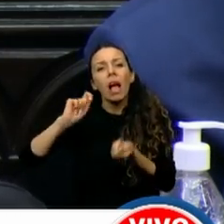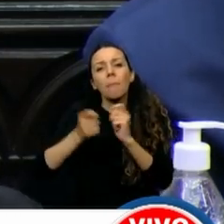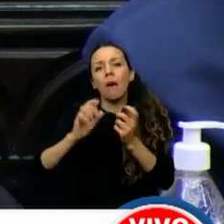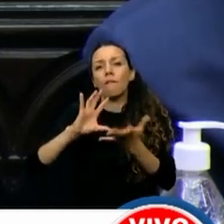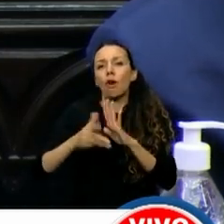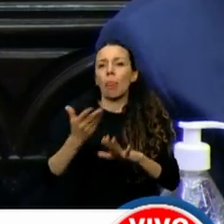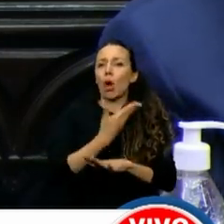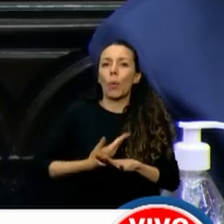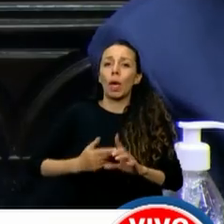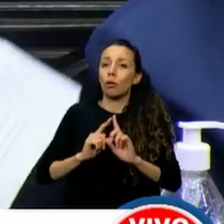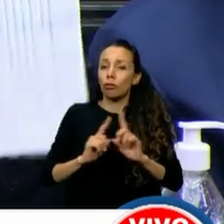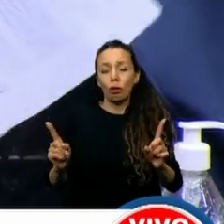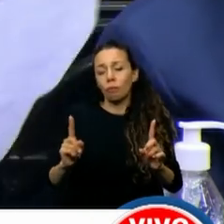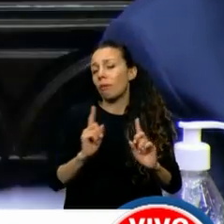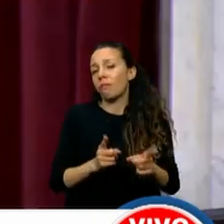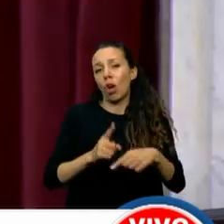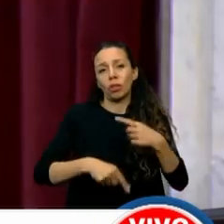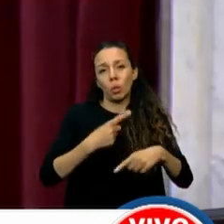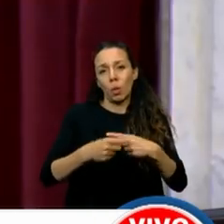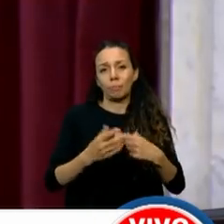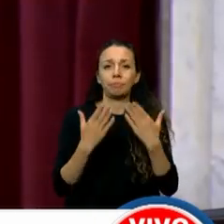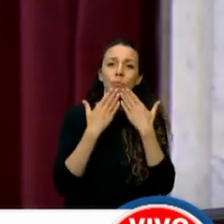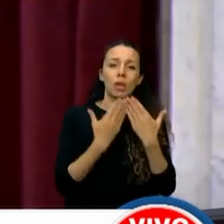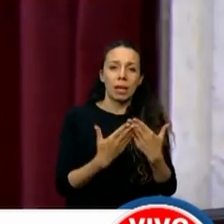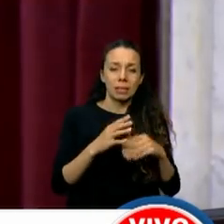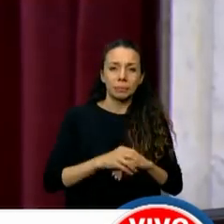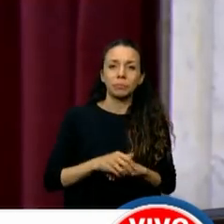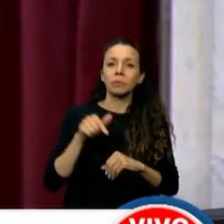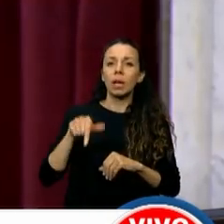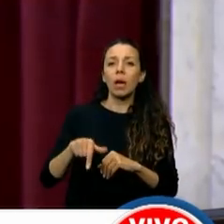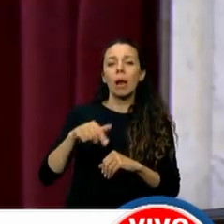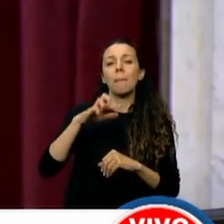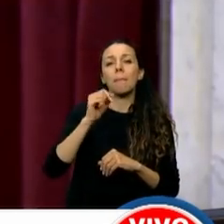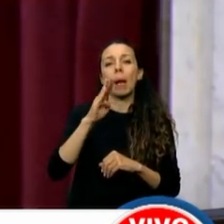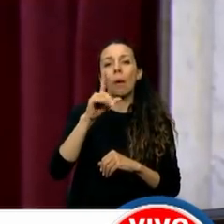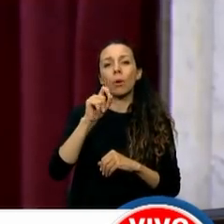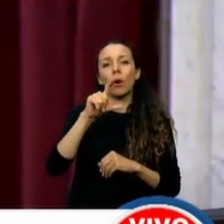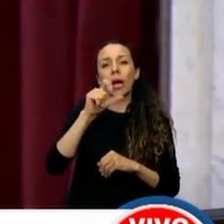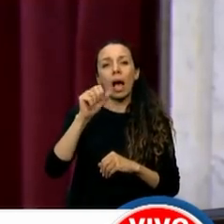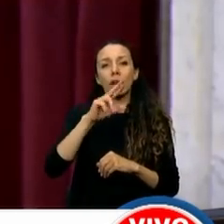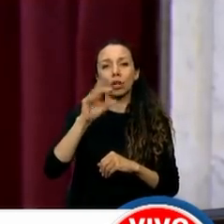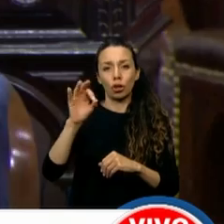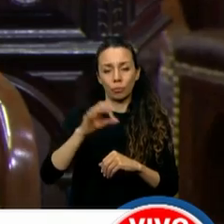señora gracias diputada en el uso de la palabra el diputado pablo carro